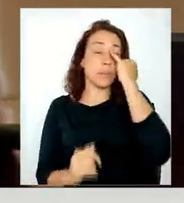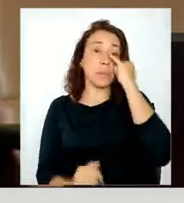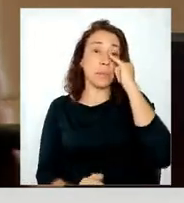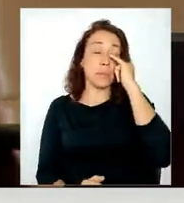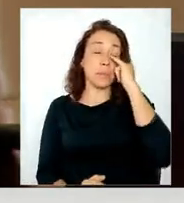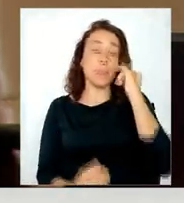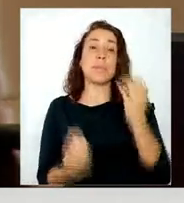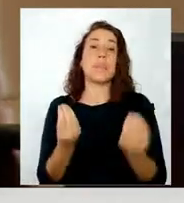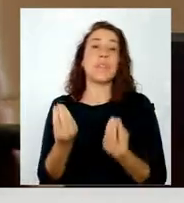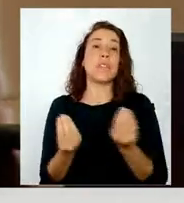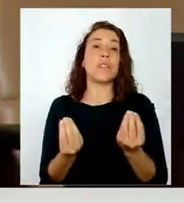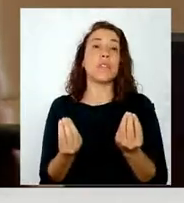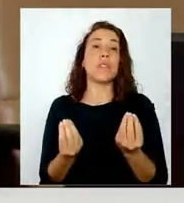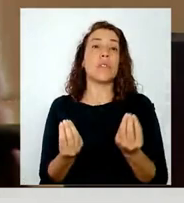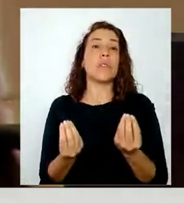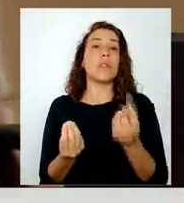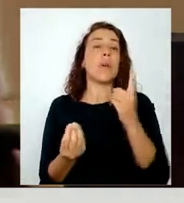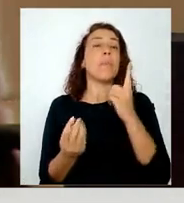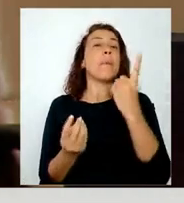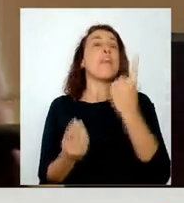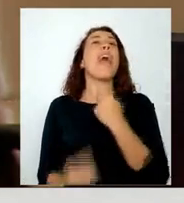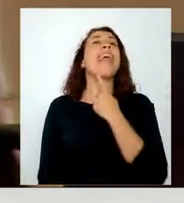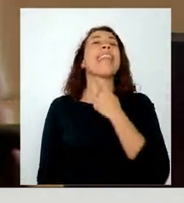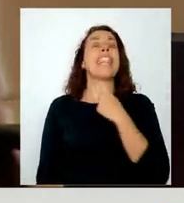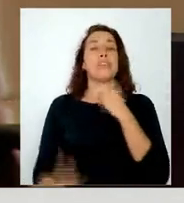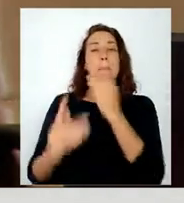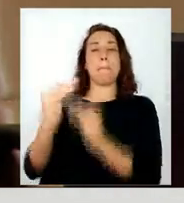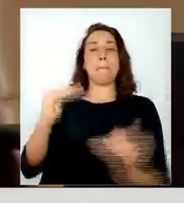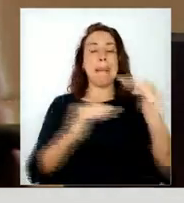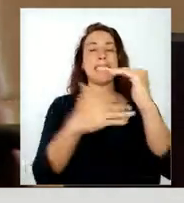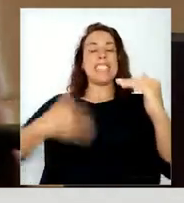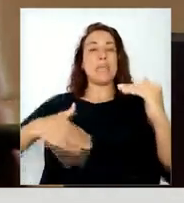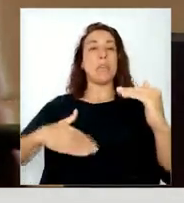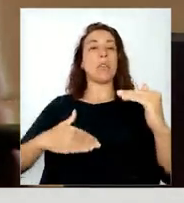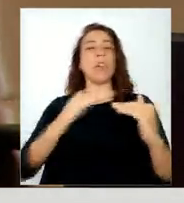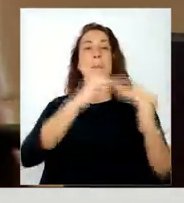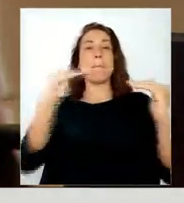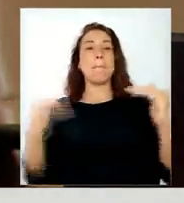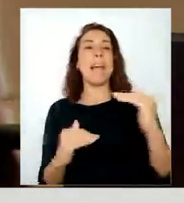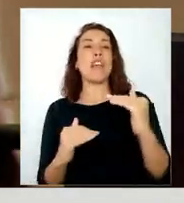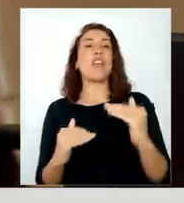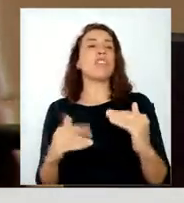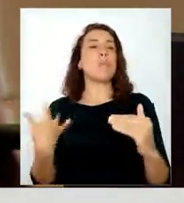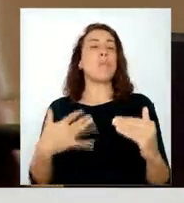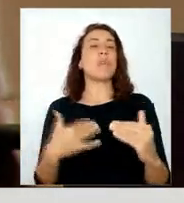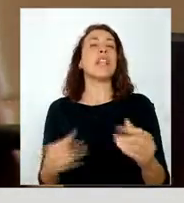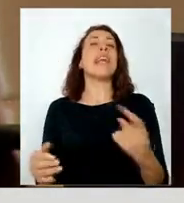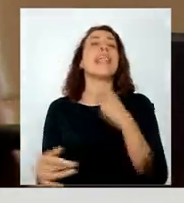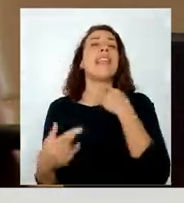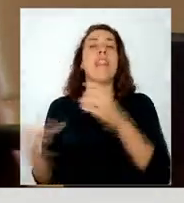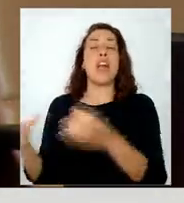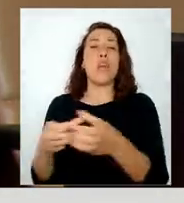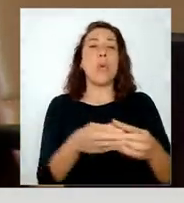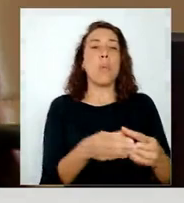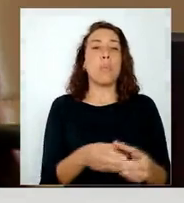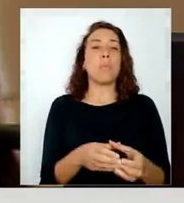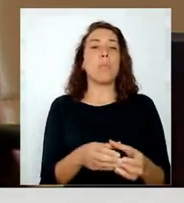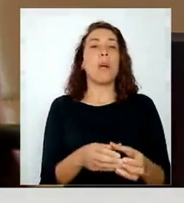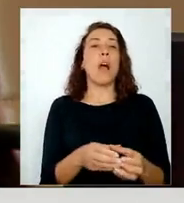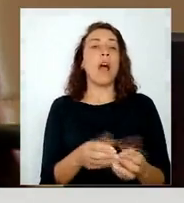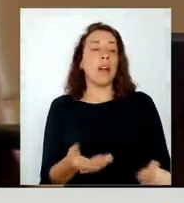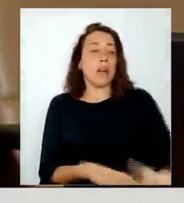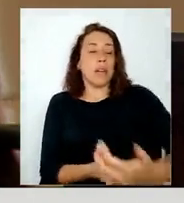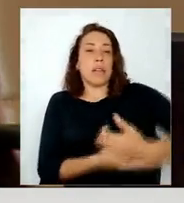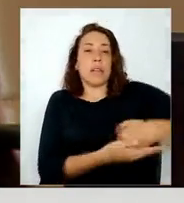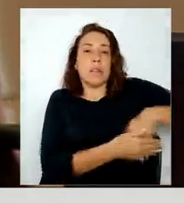sobreponen los intereses personales por sobre los intereses colectivos jugando o guardándose los dineros públicos en sus